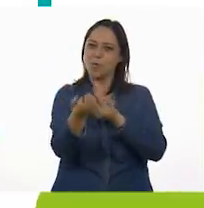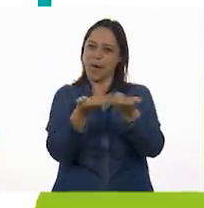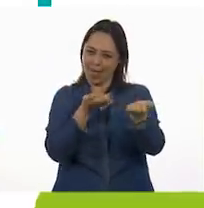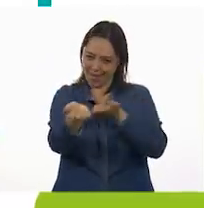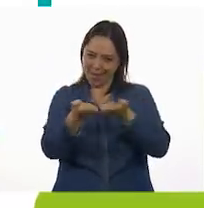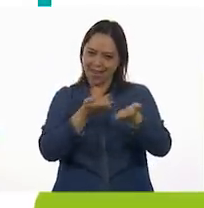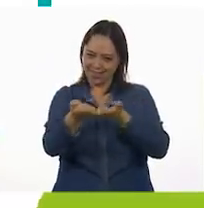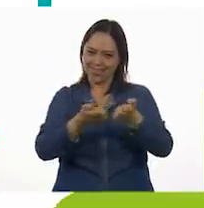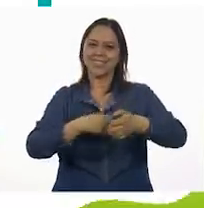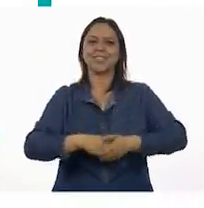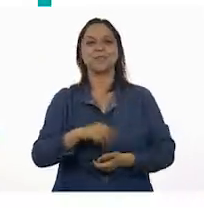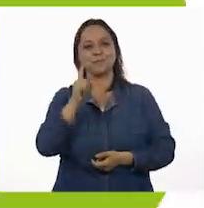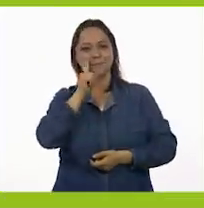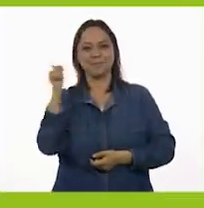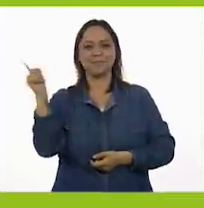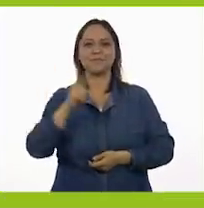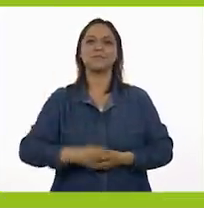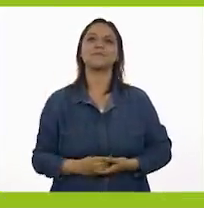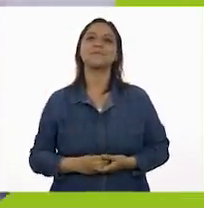pausa activa. ¡Vamos!